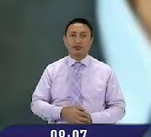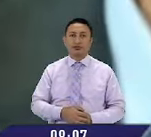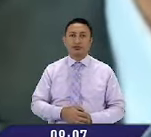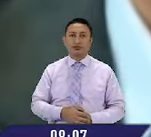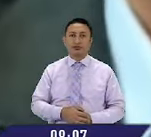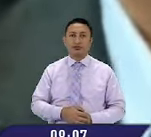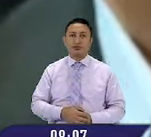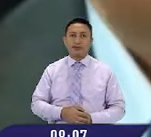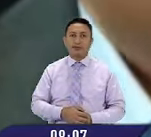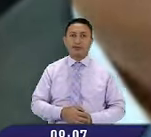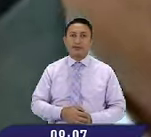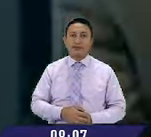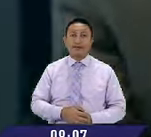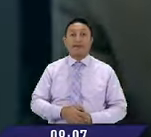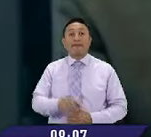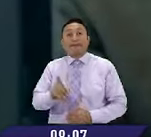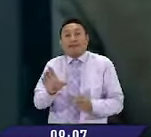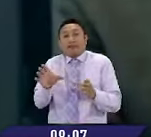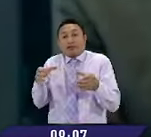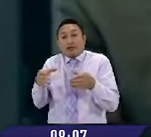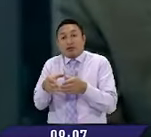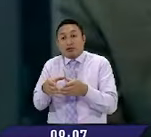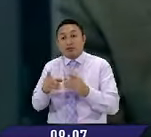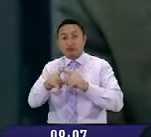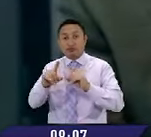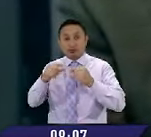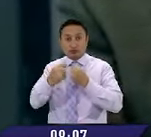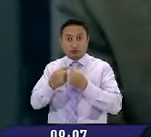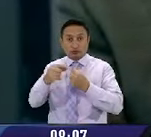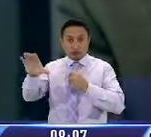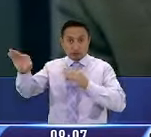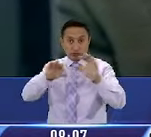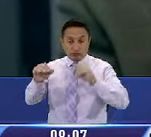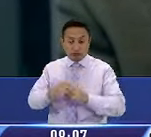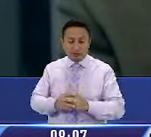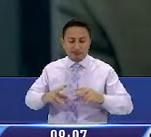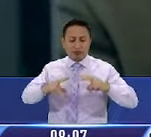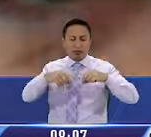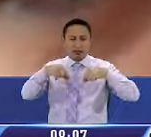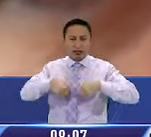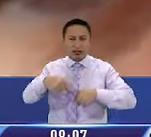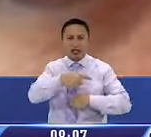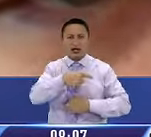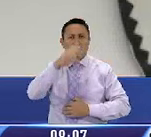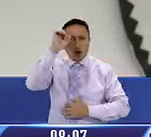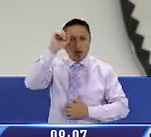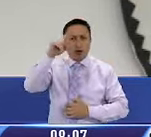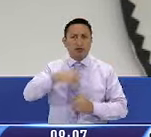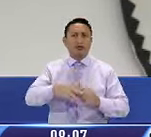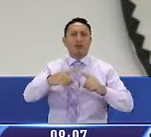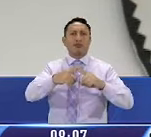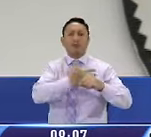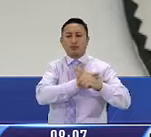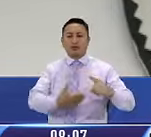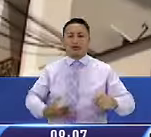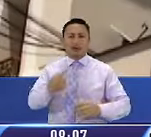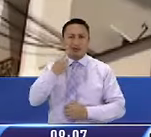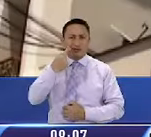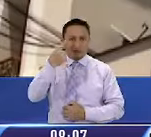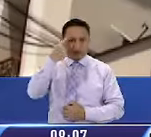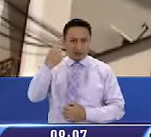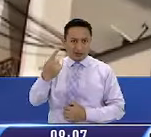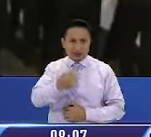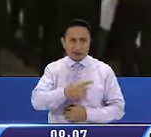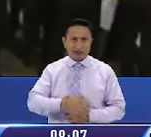la creación de una comisión multipartidista para investigar las declaraciones del expresidente Rafael